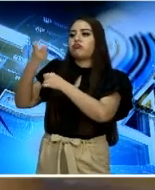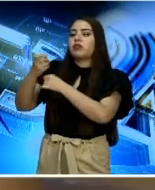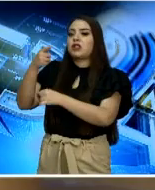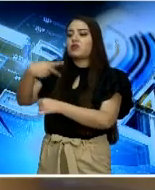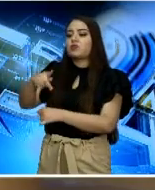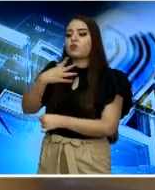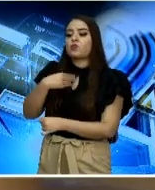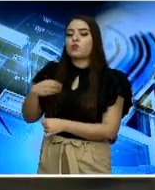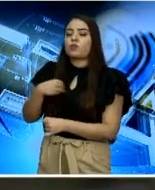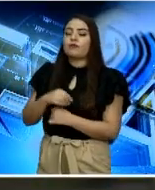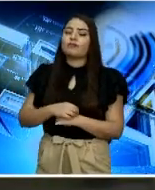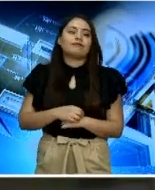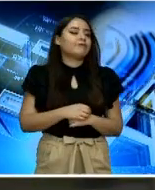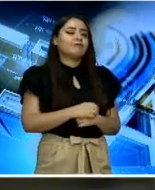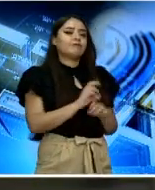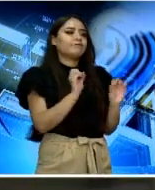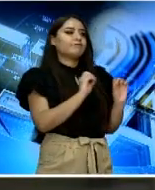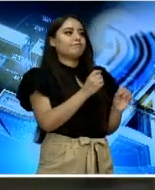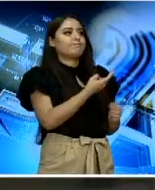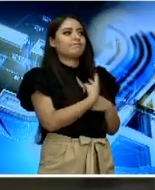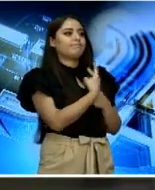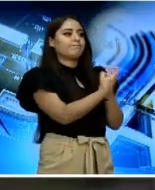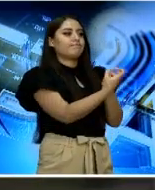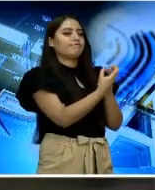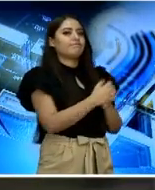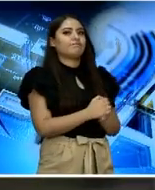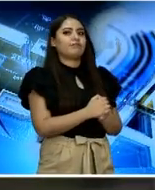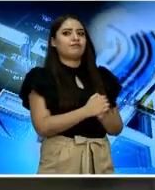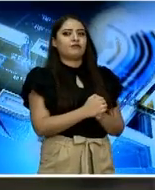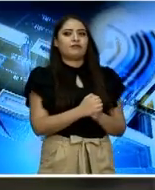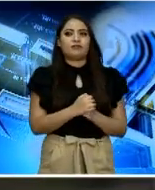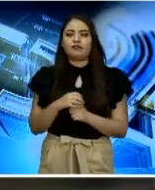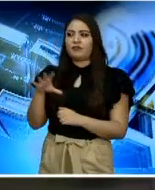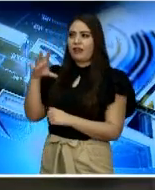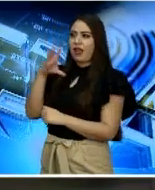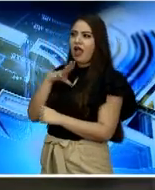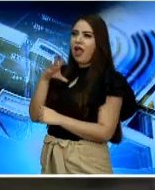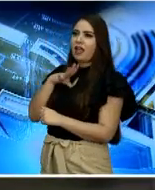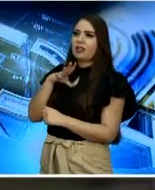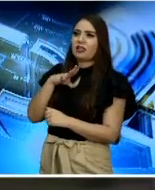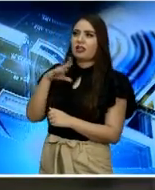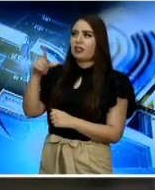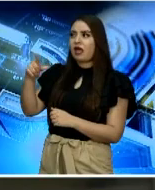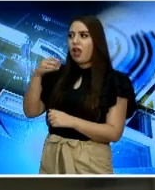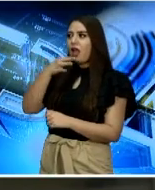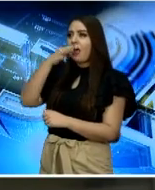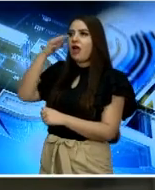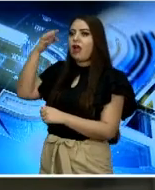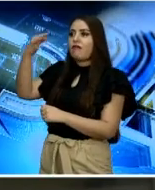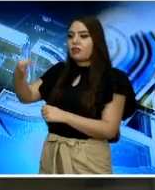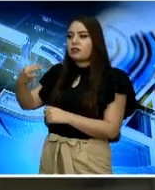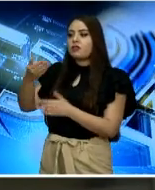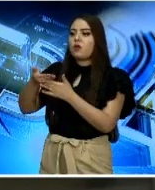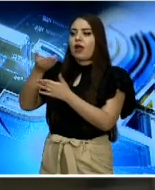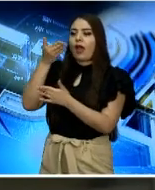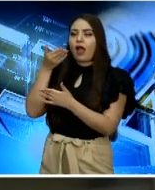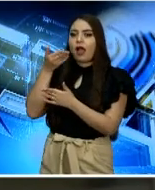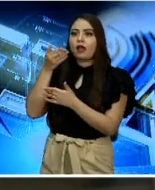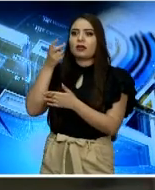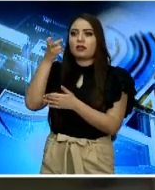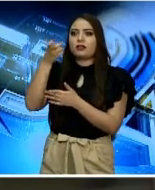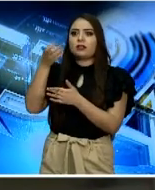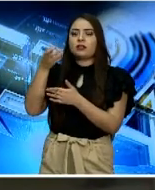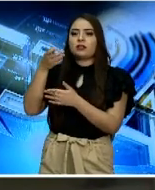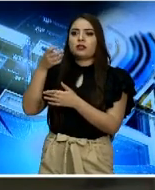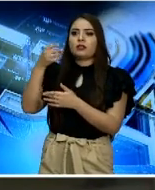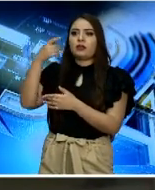invitada. ¿Hubo alguna invitación o algún aviso previo a esta llamada que te hace la